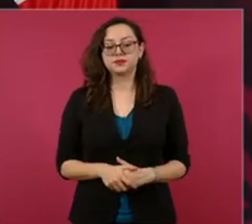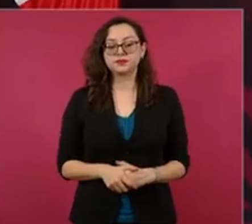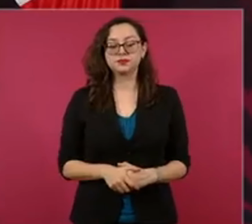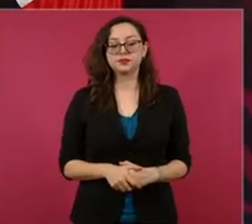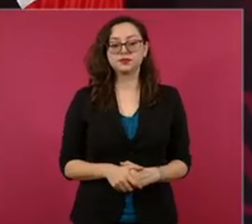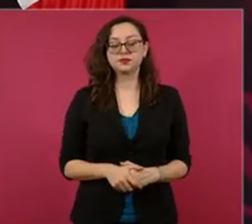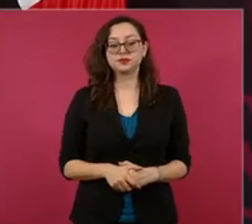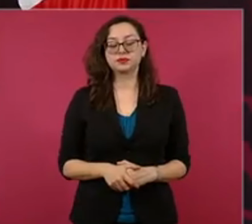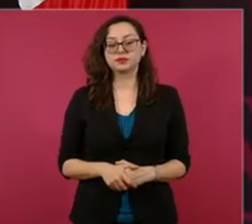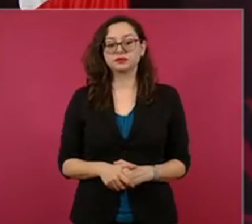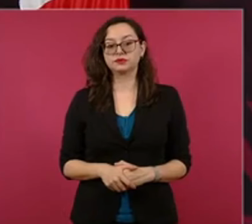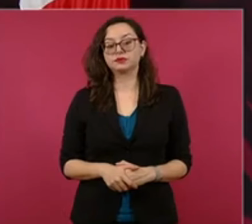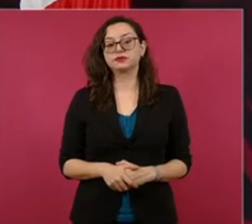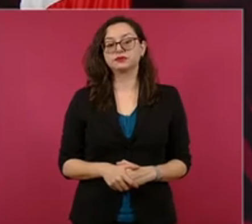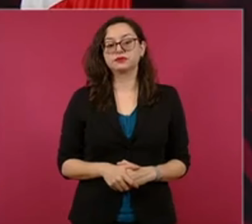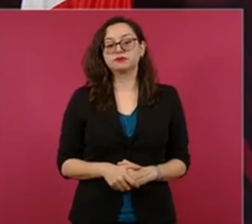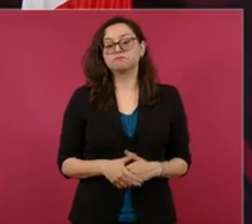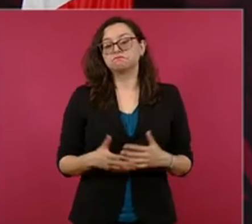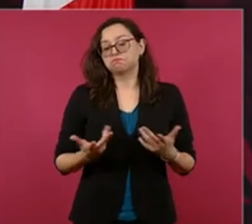aprobadas